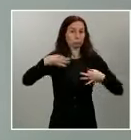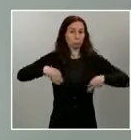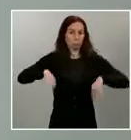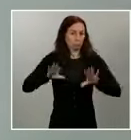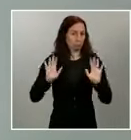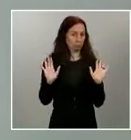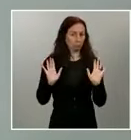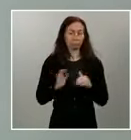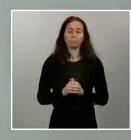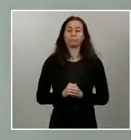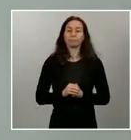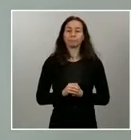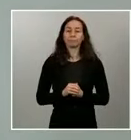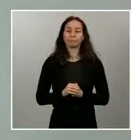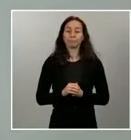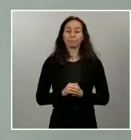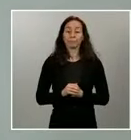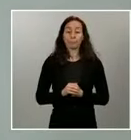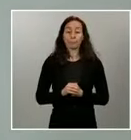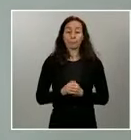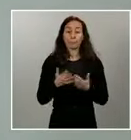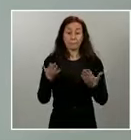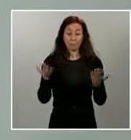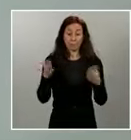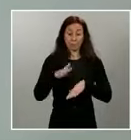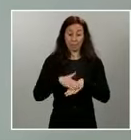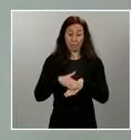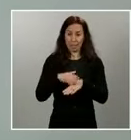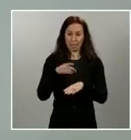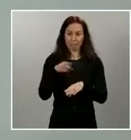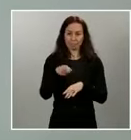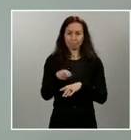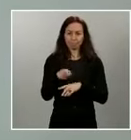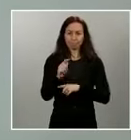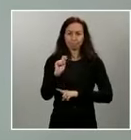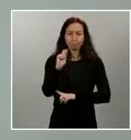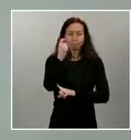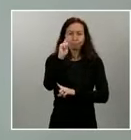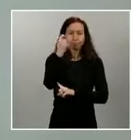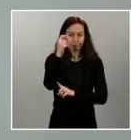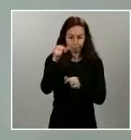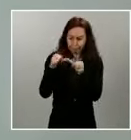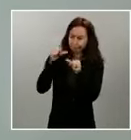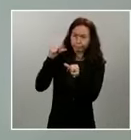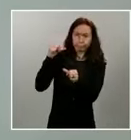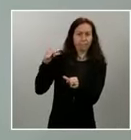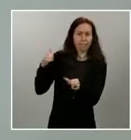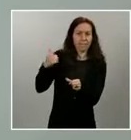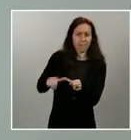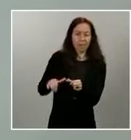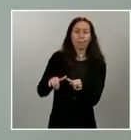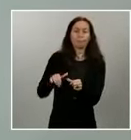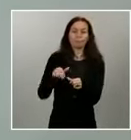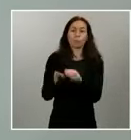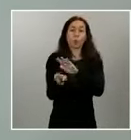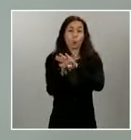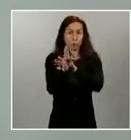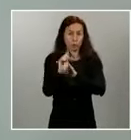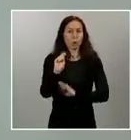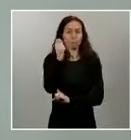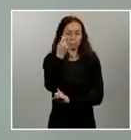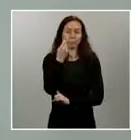Mantener los logros y los avances obtenidos durante estas 4 semanas que hemos dejado atrás, ese esfuerzo y